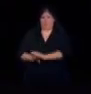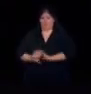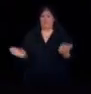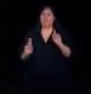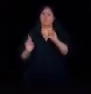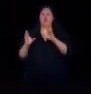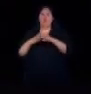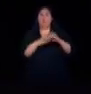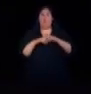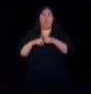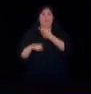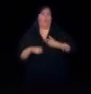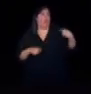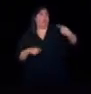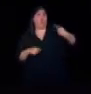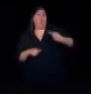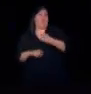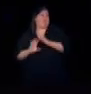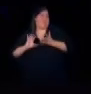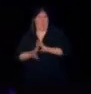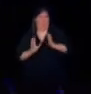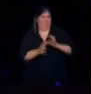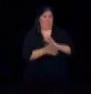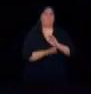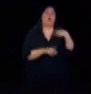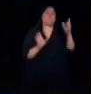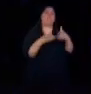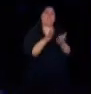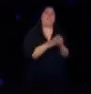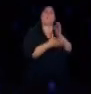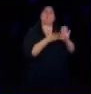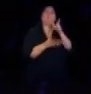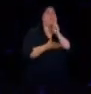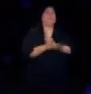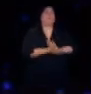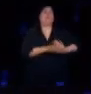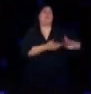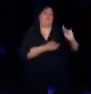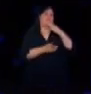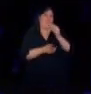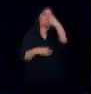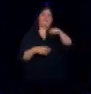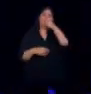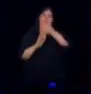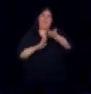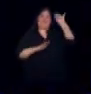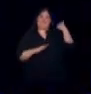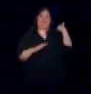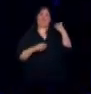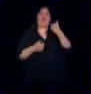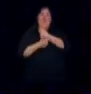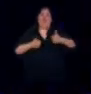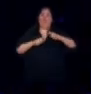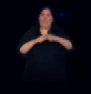hay la gente dice, Schiaretti, el gobernador de Córdoba. Cambió la visibilidad, ¿no? Digo, cambió la visibilidad con el debate de